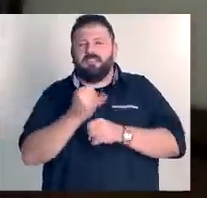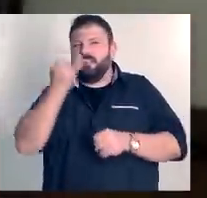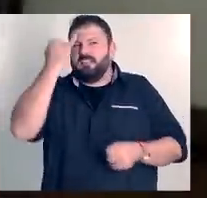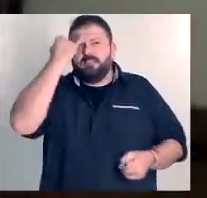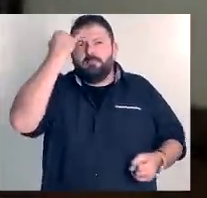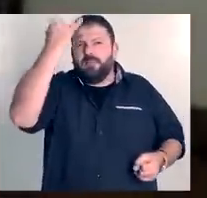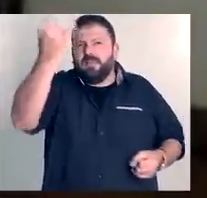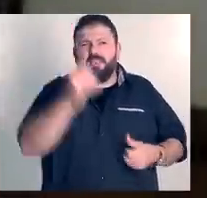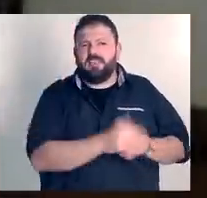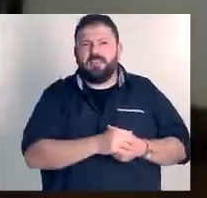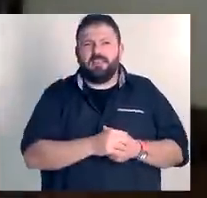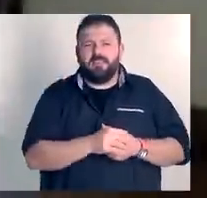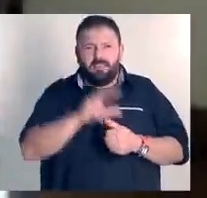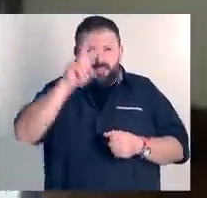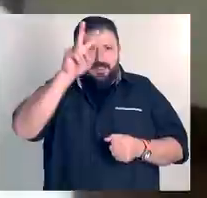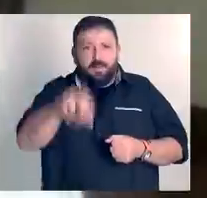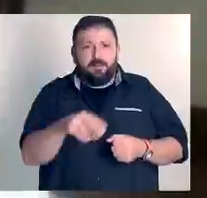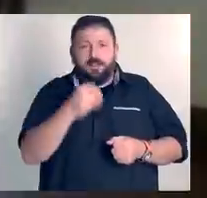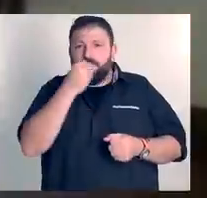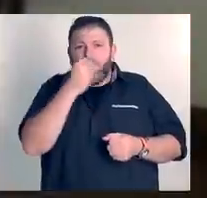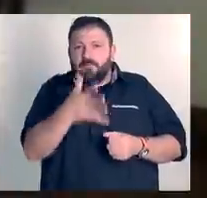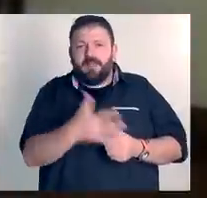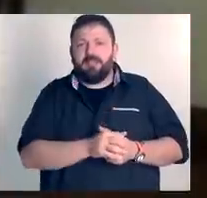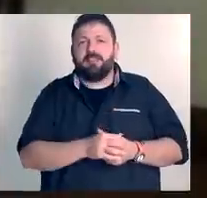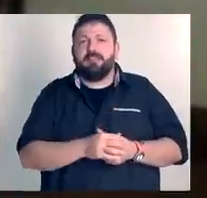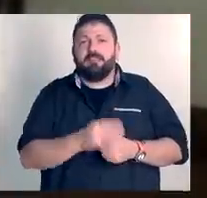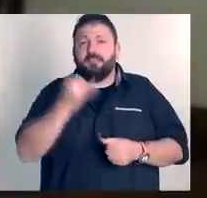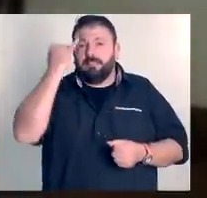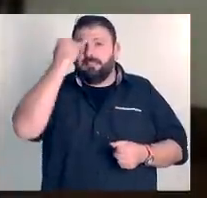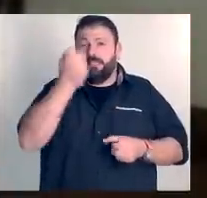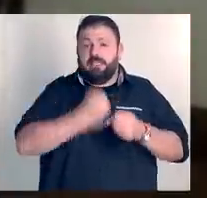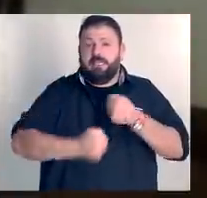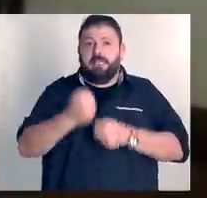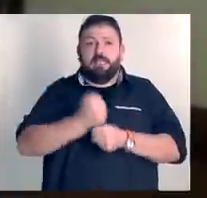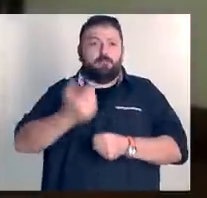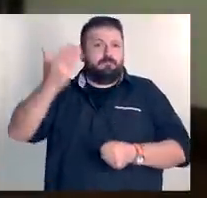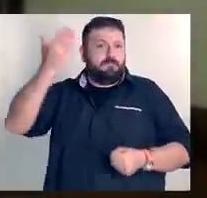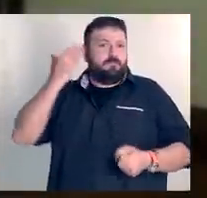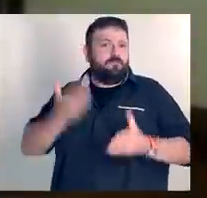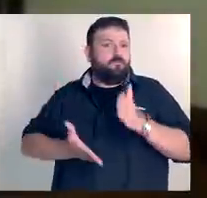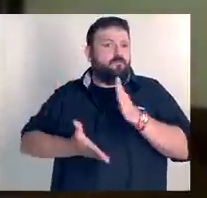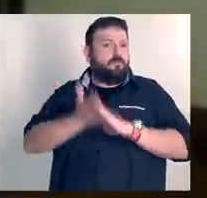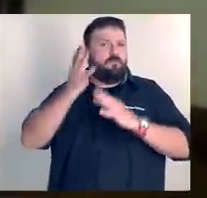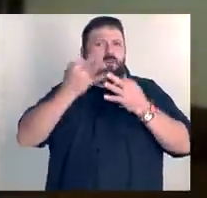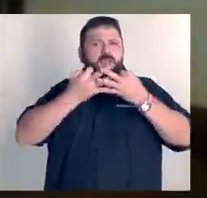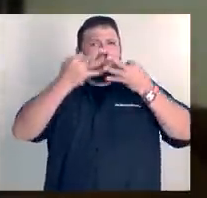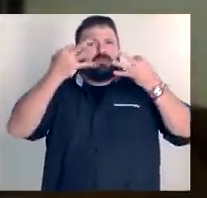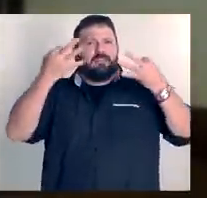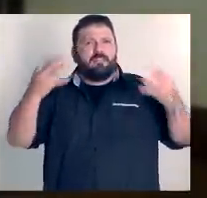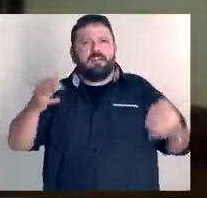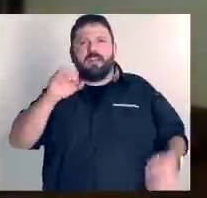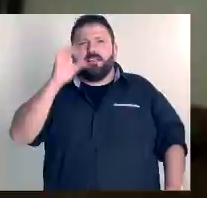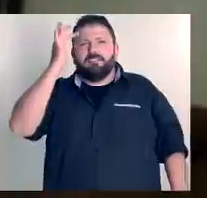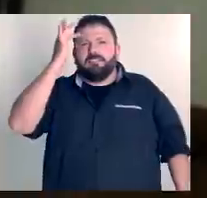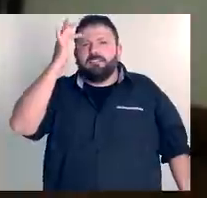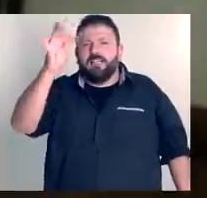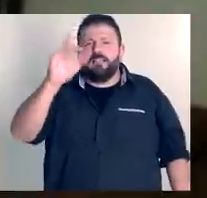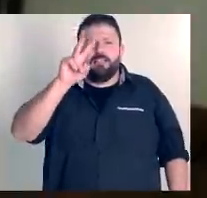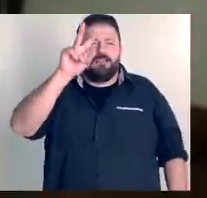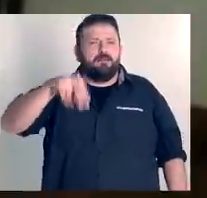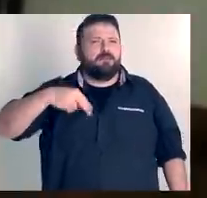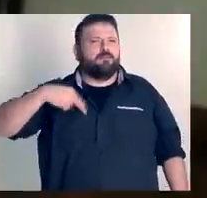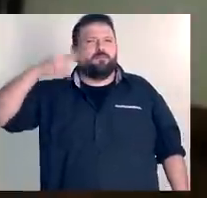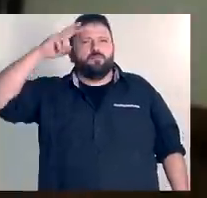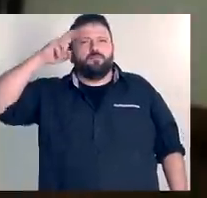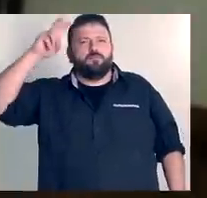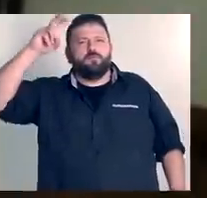qué increíble. El año pasado estuvimos en Tierra Santa, fue un sueño. Fuimos a